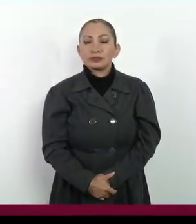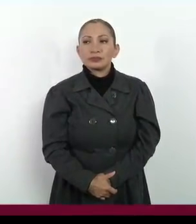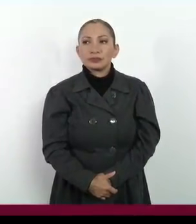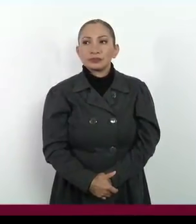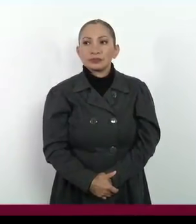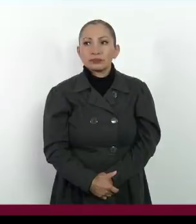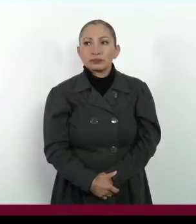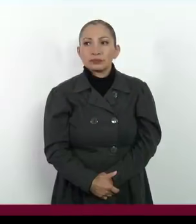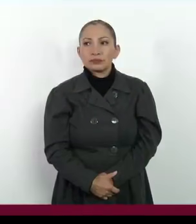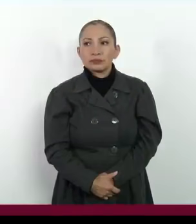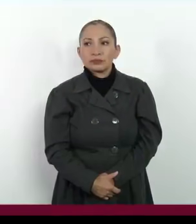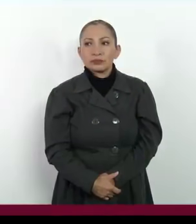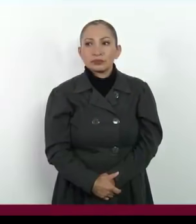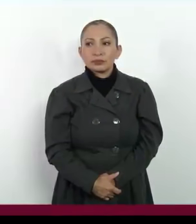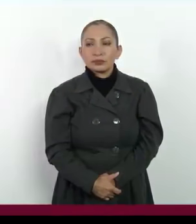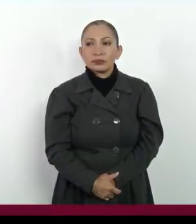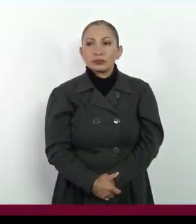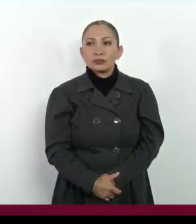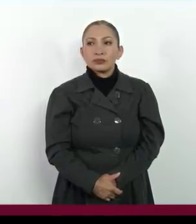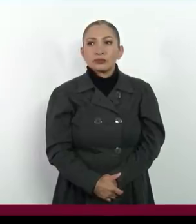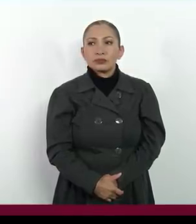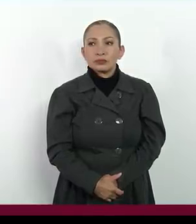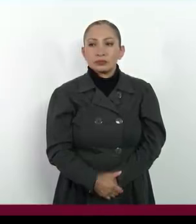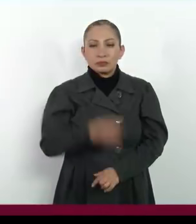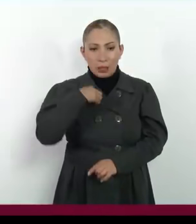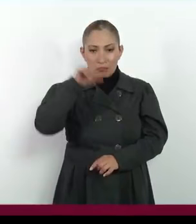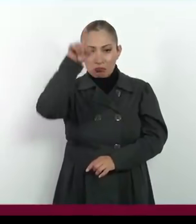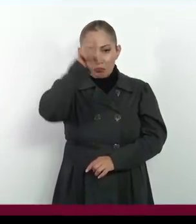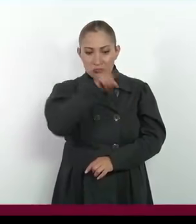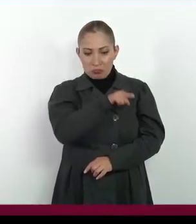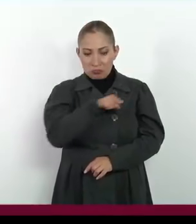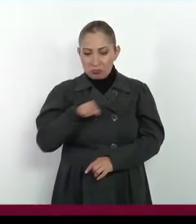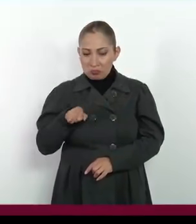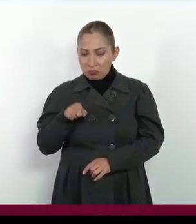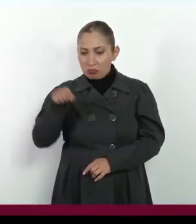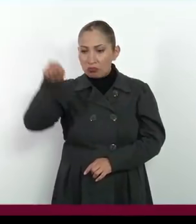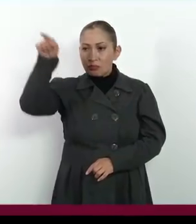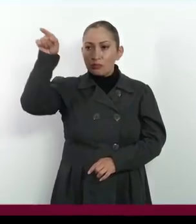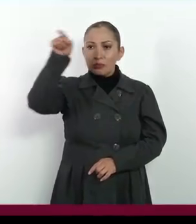Ahí lo tienen. Ok, quizás un poquito más grande nuestro plano.